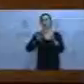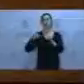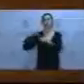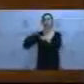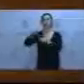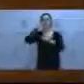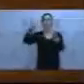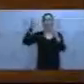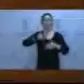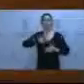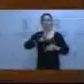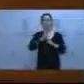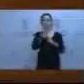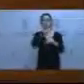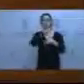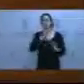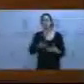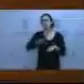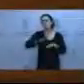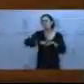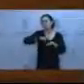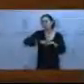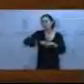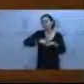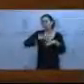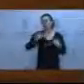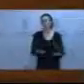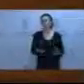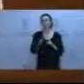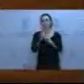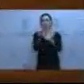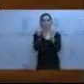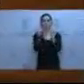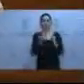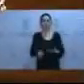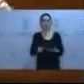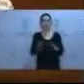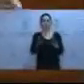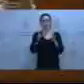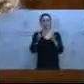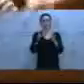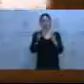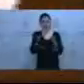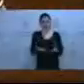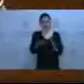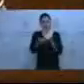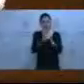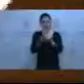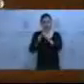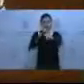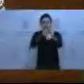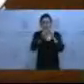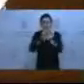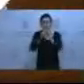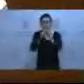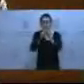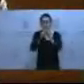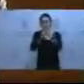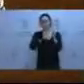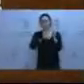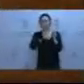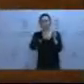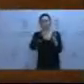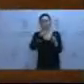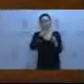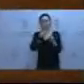encontramos en la situación que nos encontramos. Pero, con esa misma situación que fue común para toda España y, por tanto, para el